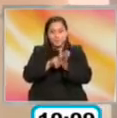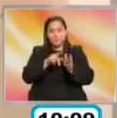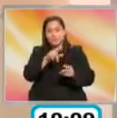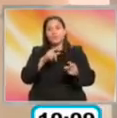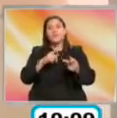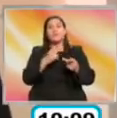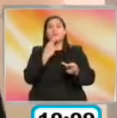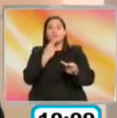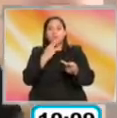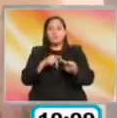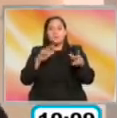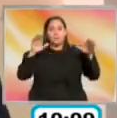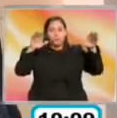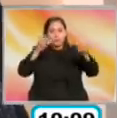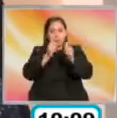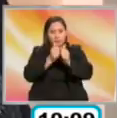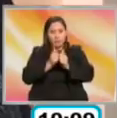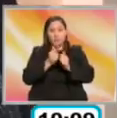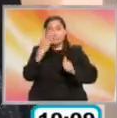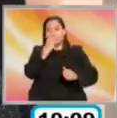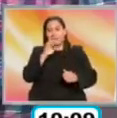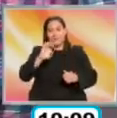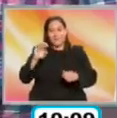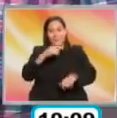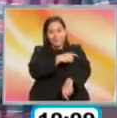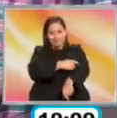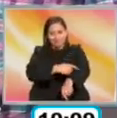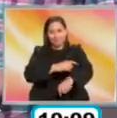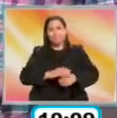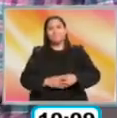Volarás Conmigo, que se grabó en la Bella Ensenada. Así es. Muchas